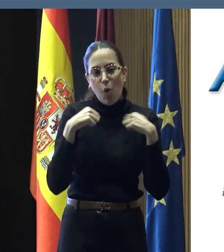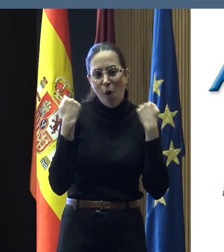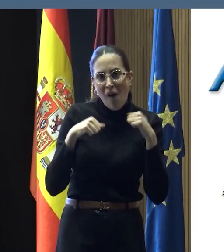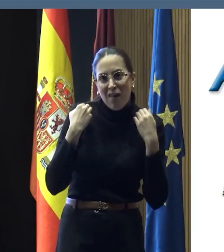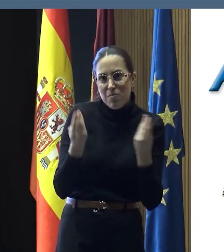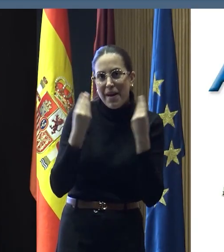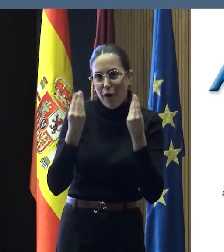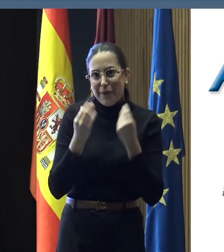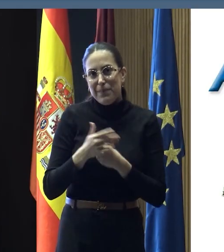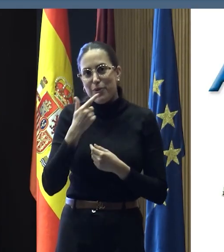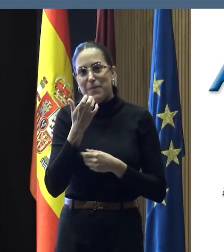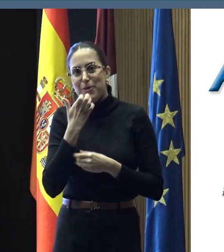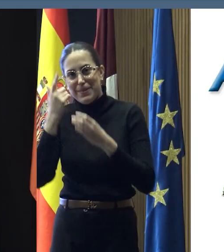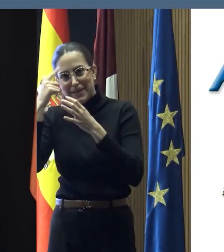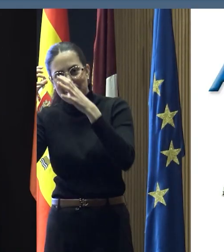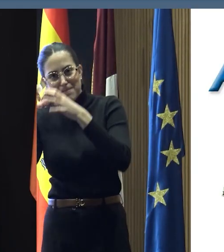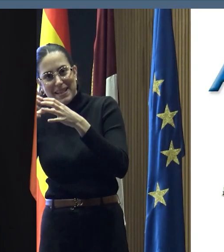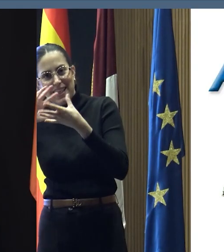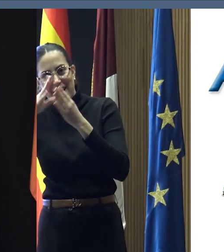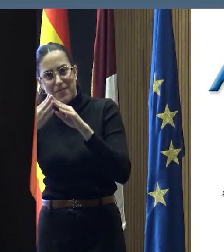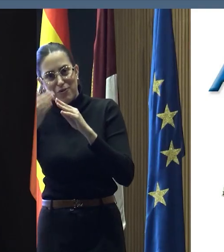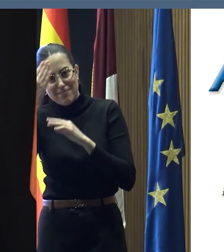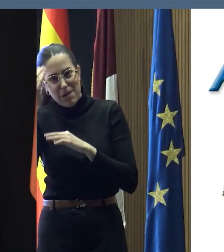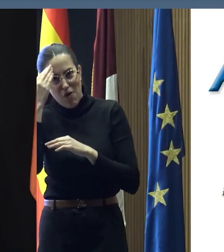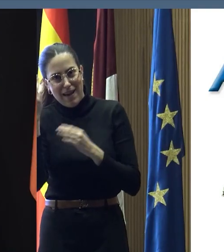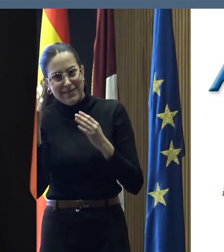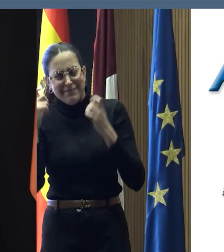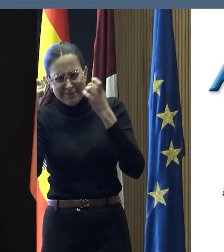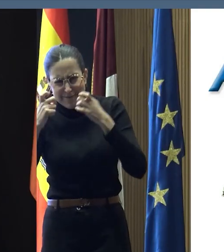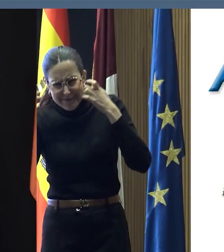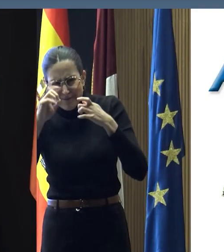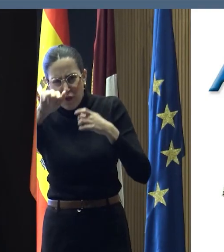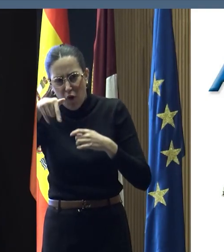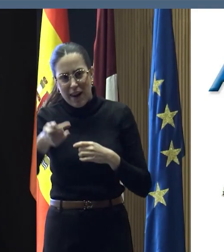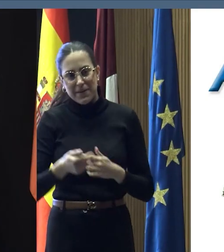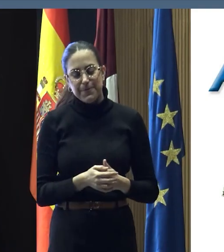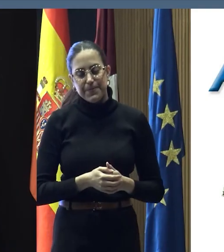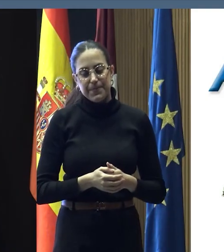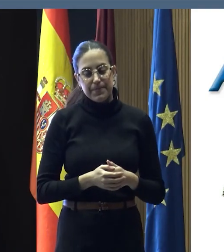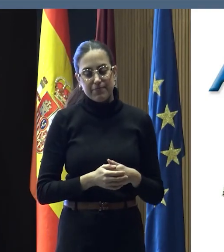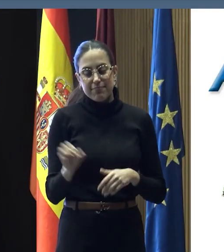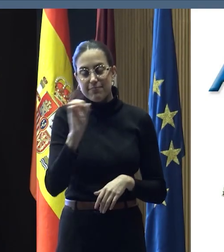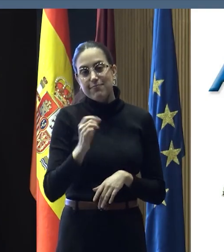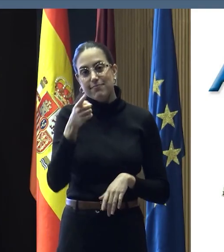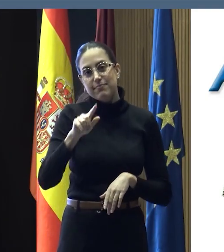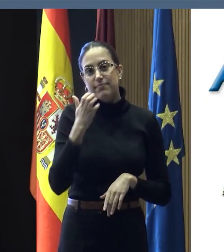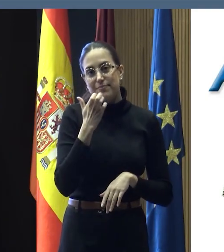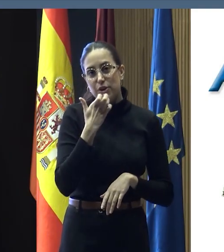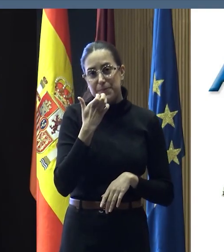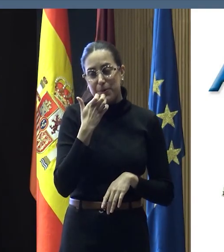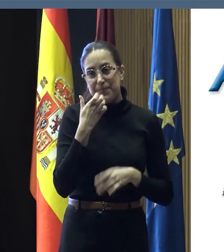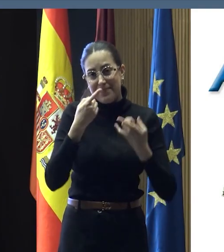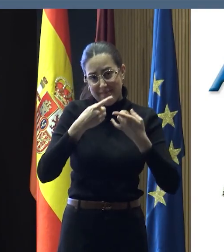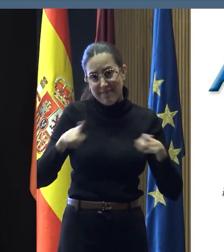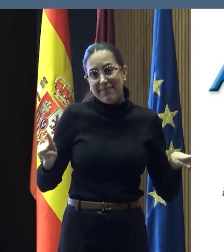mejor la mente, la memoria, que se esfuercen más o que probablemente